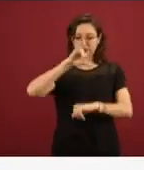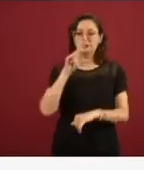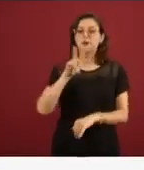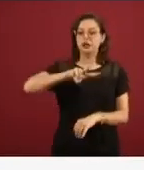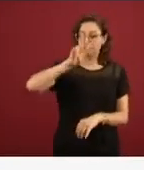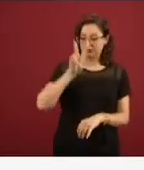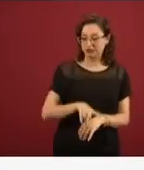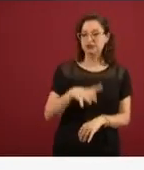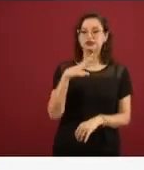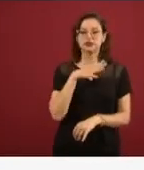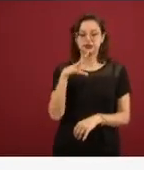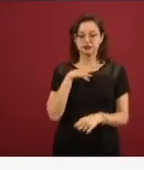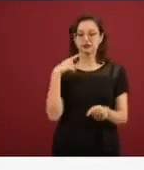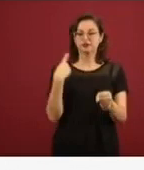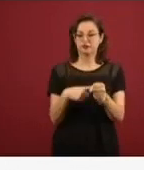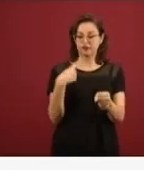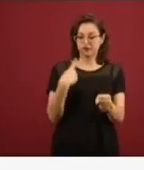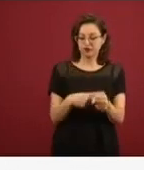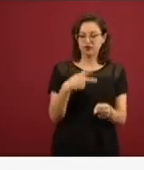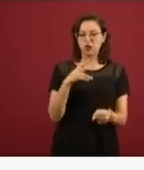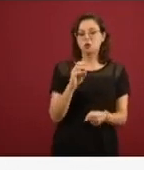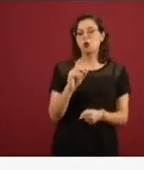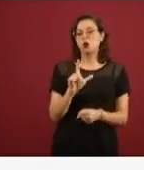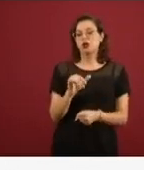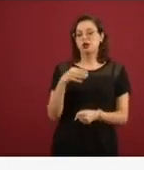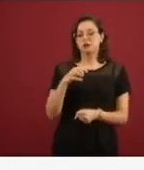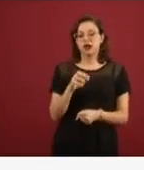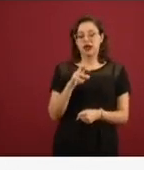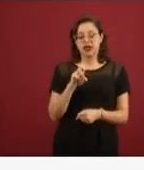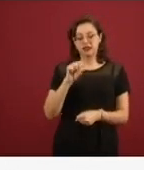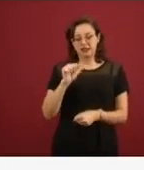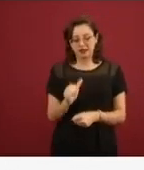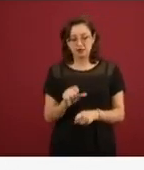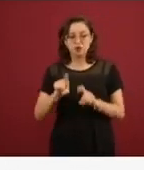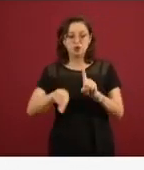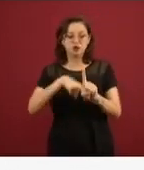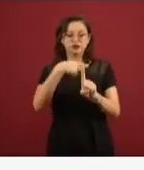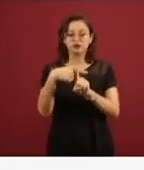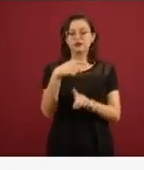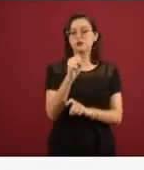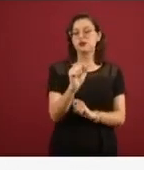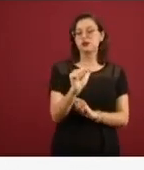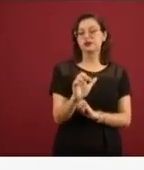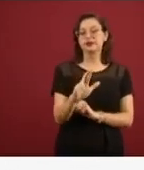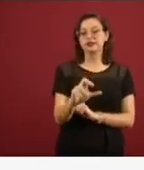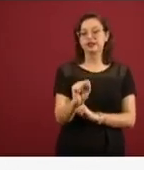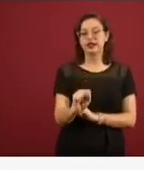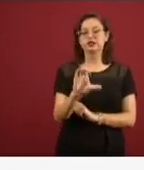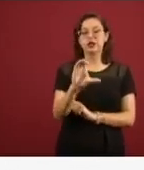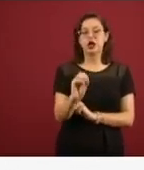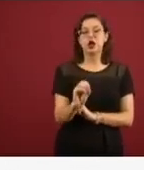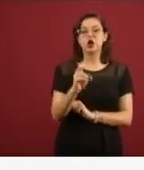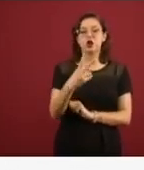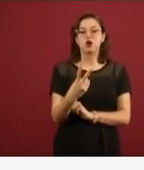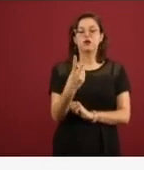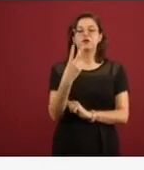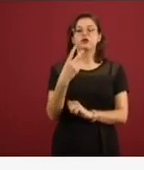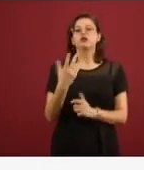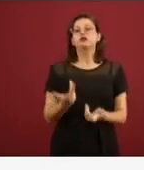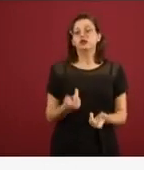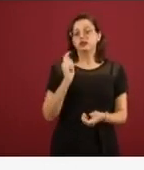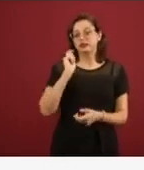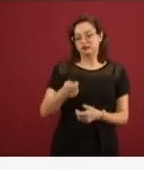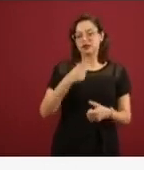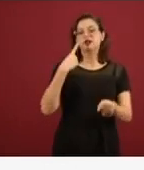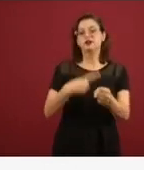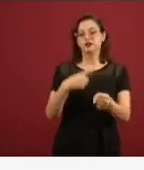reacción en cadena de la polimerasa positivo para SARS-CoV-2 y por lo tanto se consideran casos confirmados para